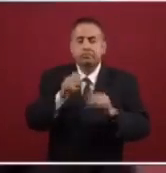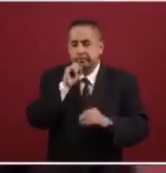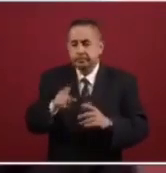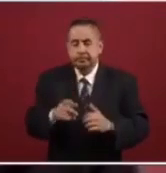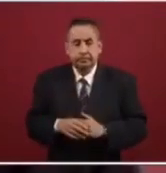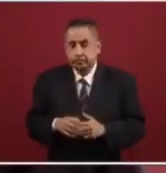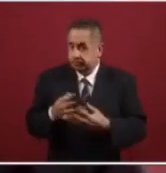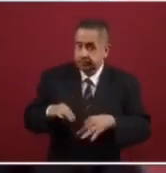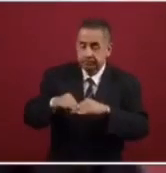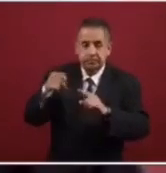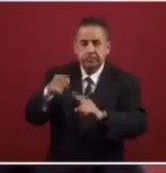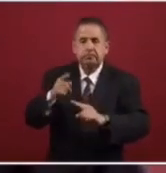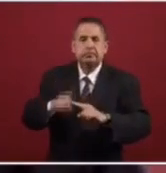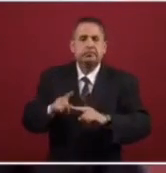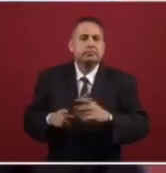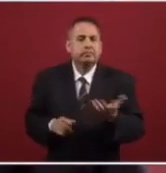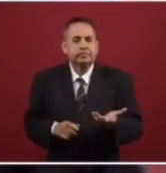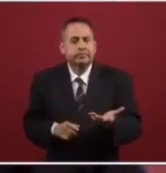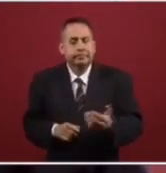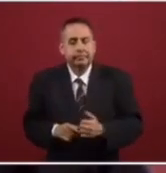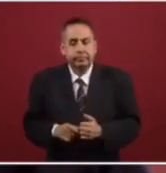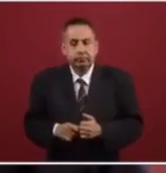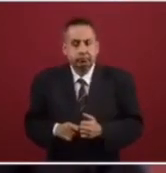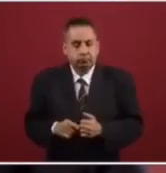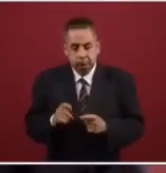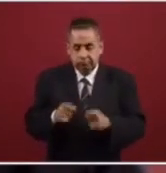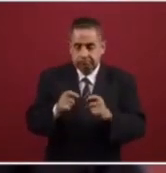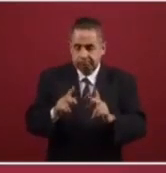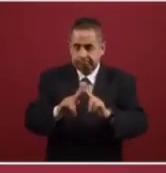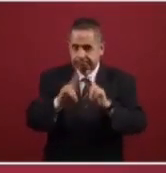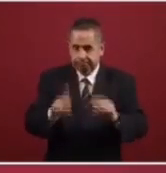tema principal, el garantizar la paz y la tranquilidad.